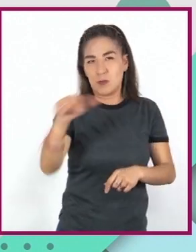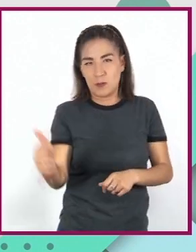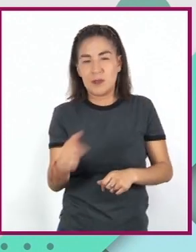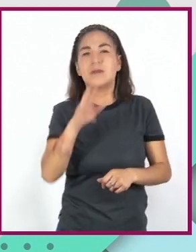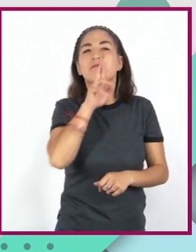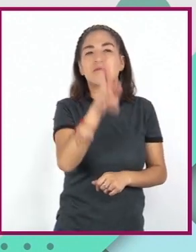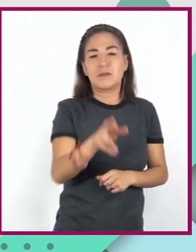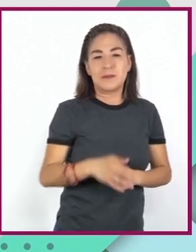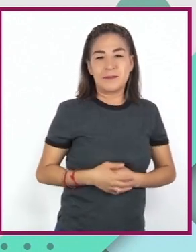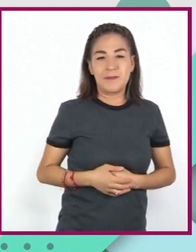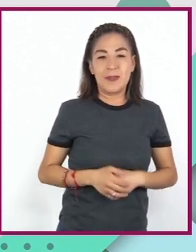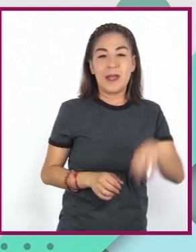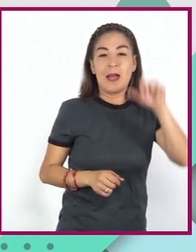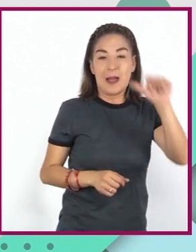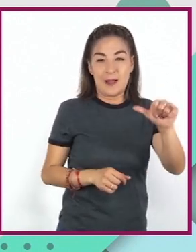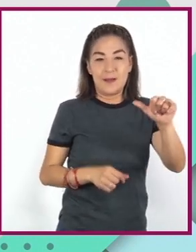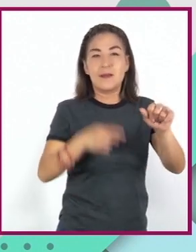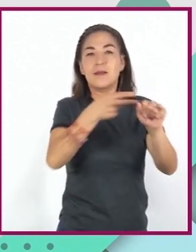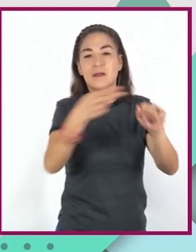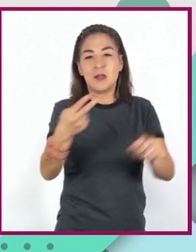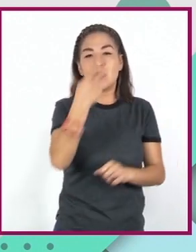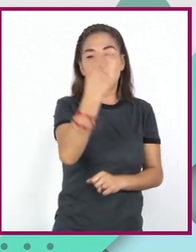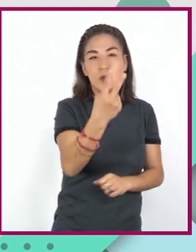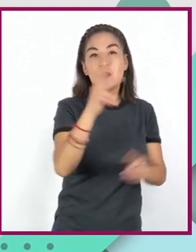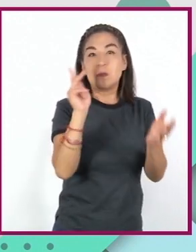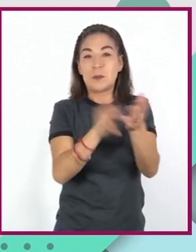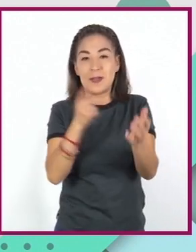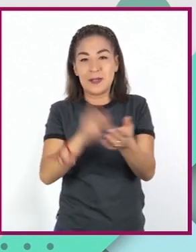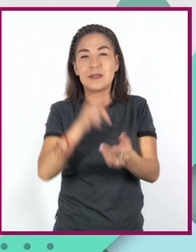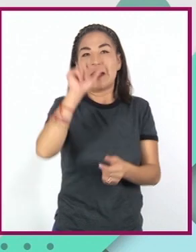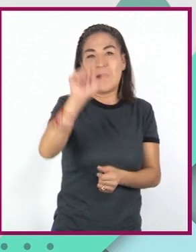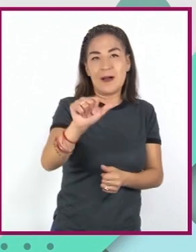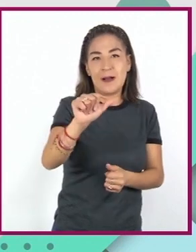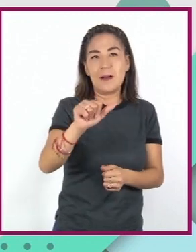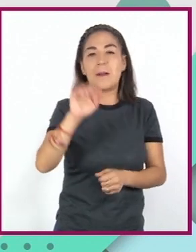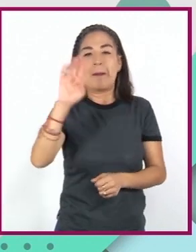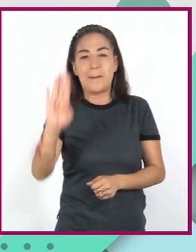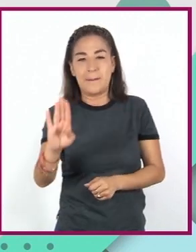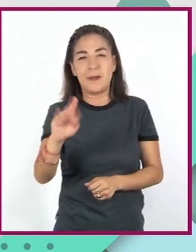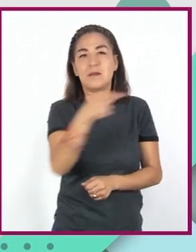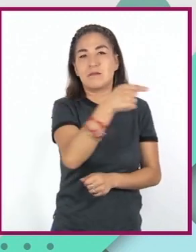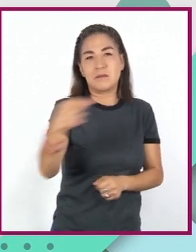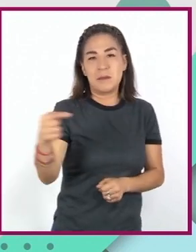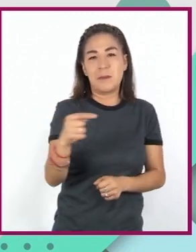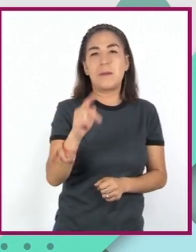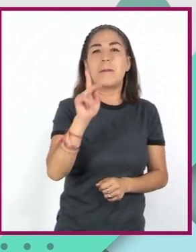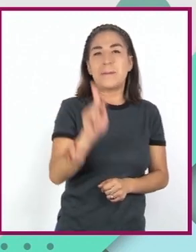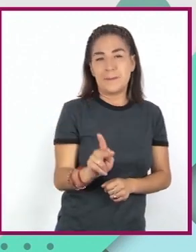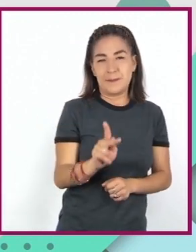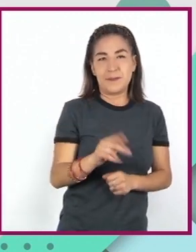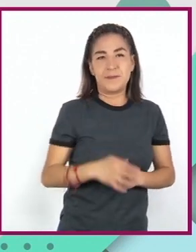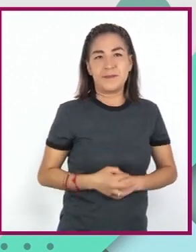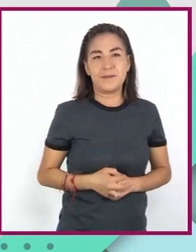expresión. Apotema es igual a 2 veces el área de la base entre